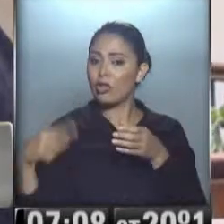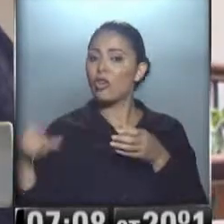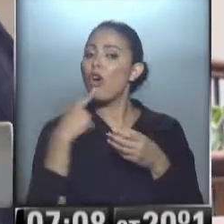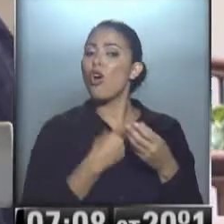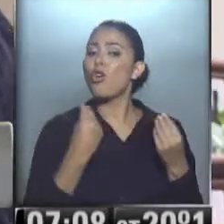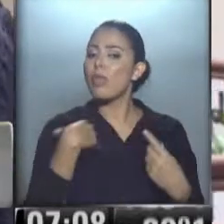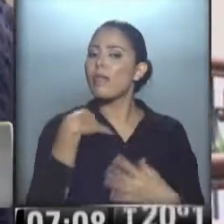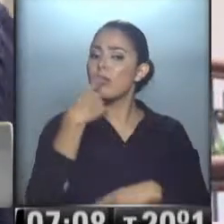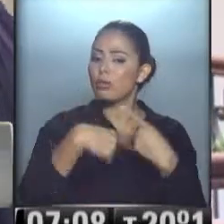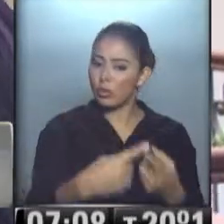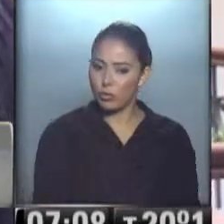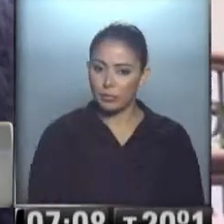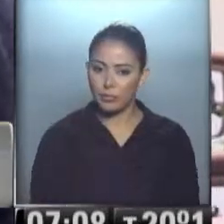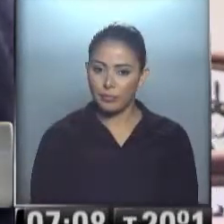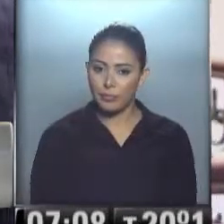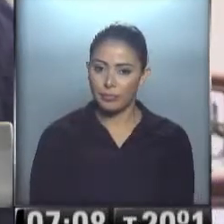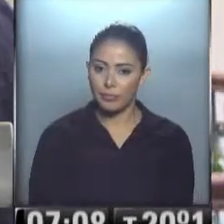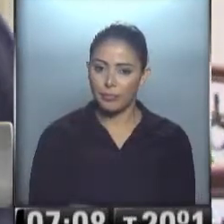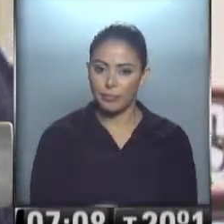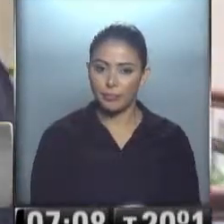tenemos que actuar después de eso